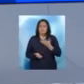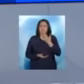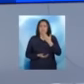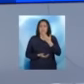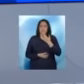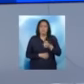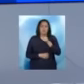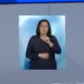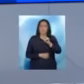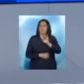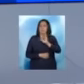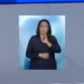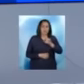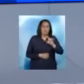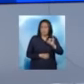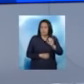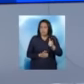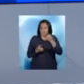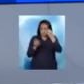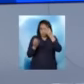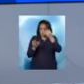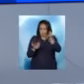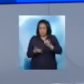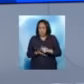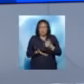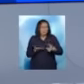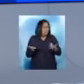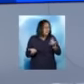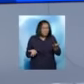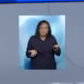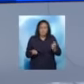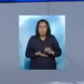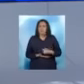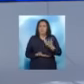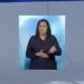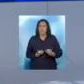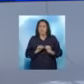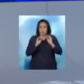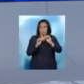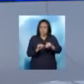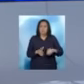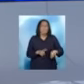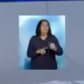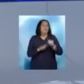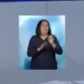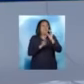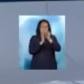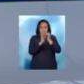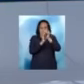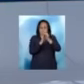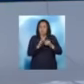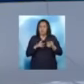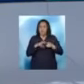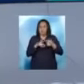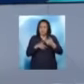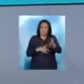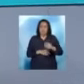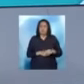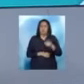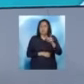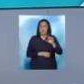compañera Victoria Laura, nos tiene información sobre qué sirve. Sobre el estreno de Avenida al Arco. Vamos a ver todos los detalles de esta película.